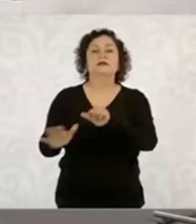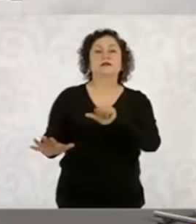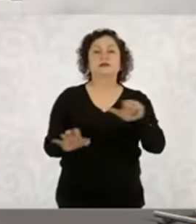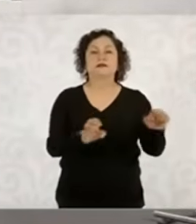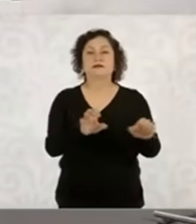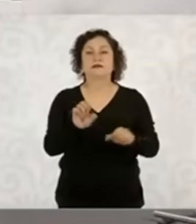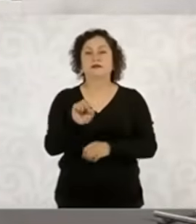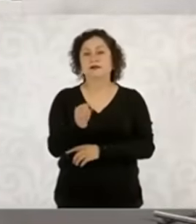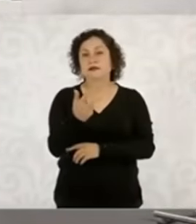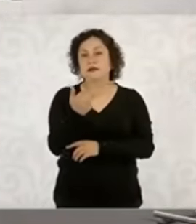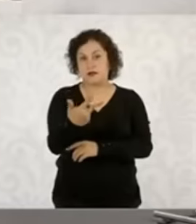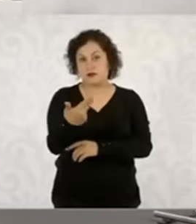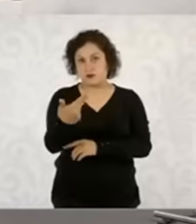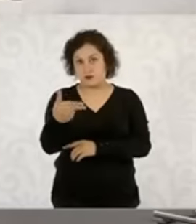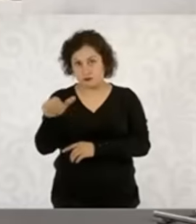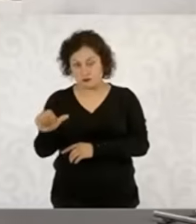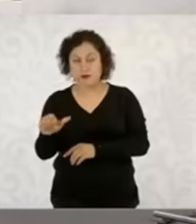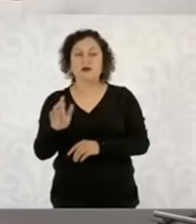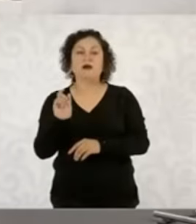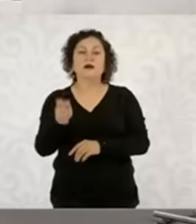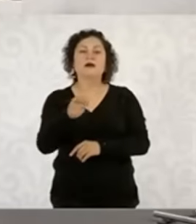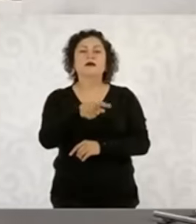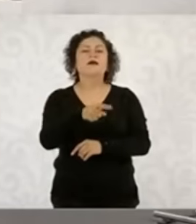nos dan en una proyección